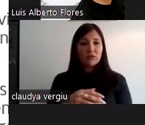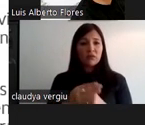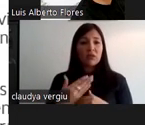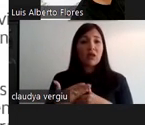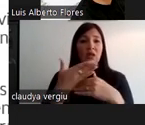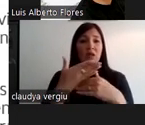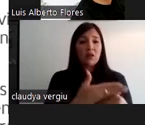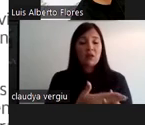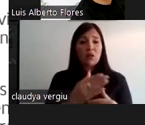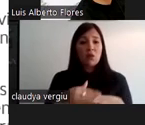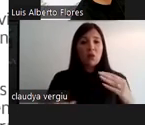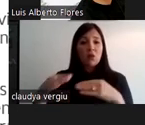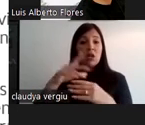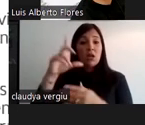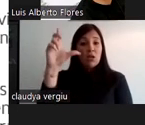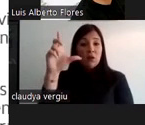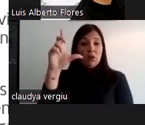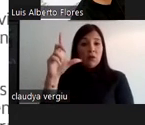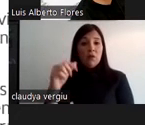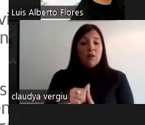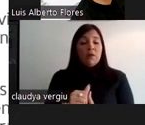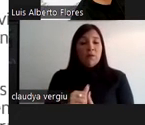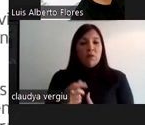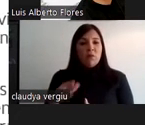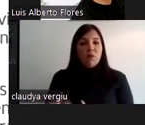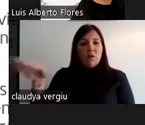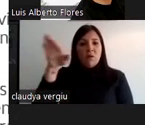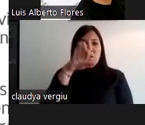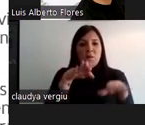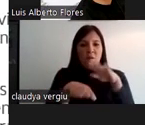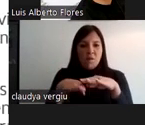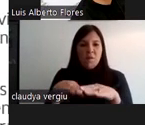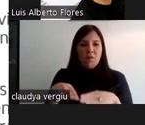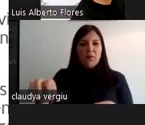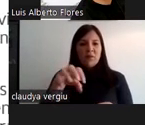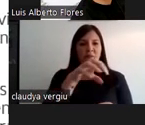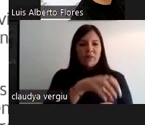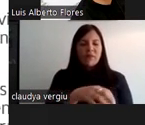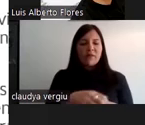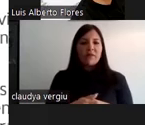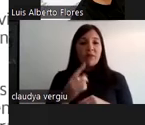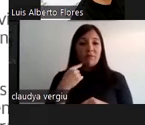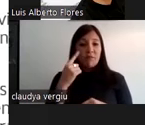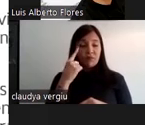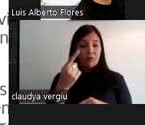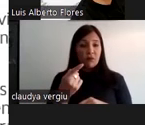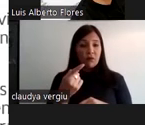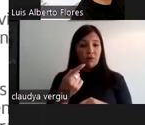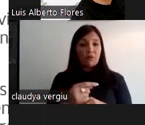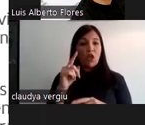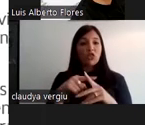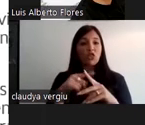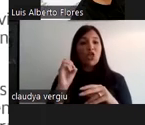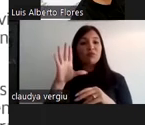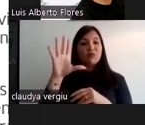ese lugar un poco a Lima está muy por encima de los demás departamentos no como podemos apreciar los el top cinco está